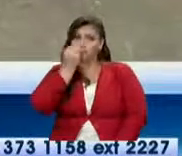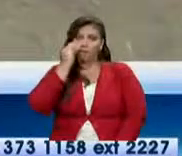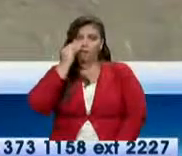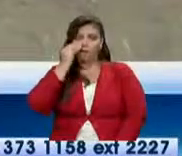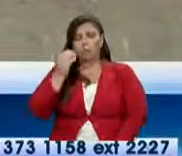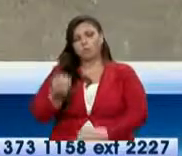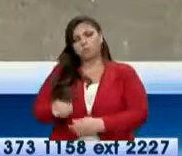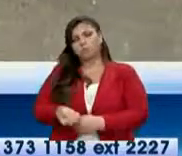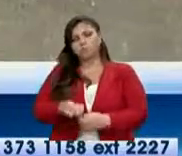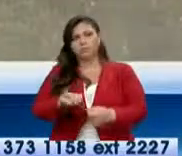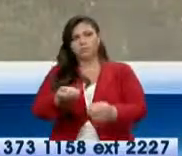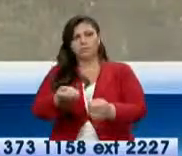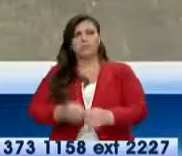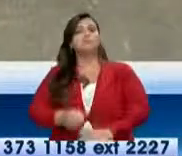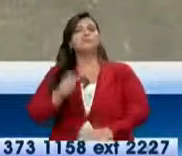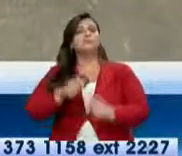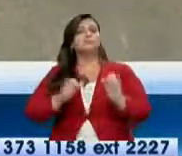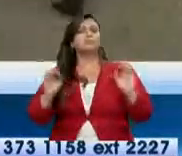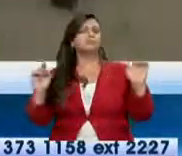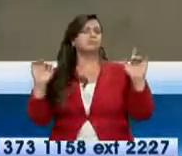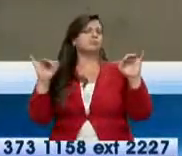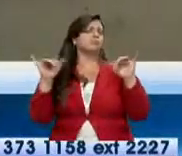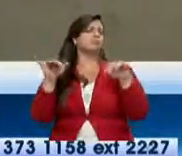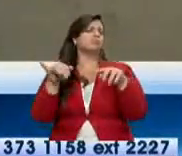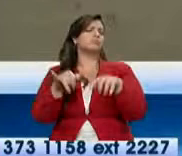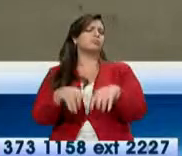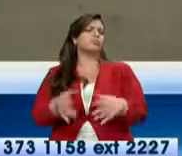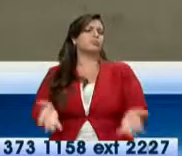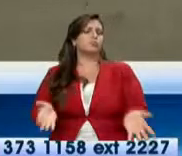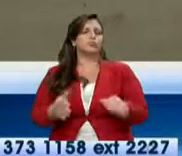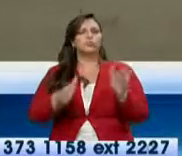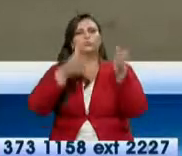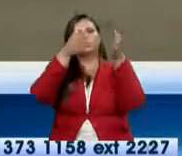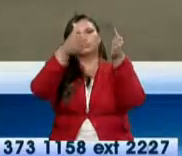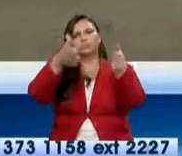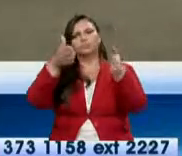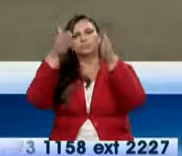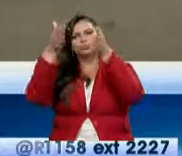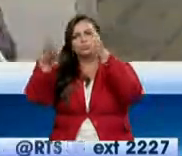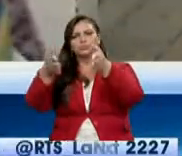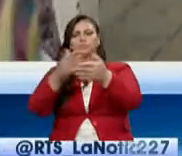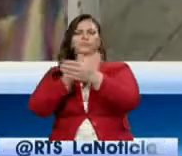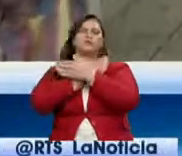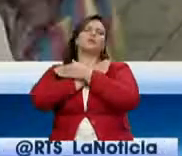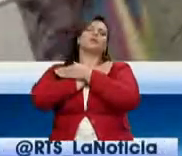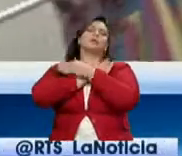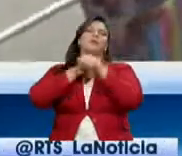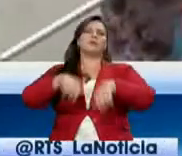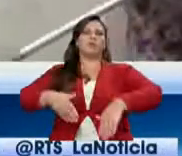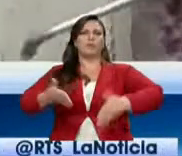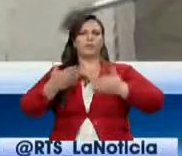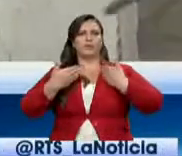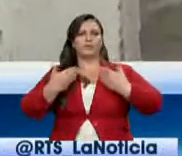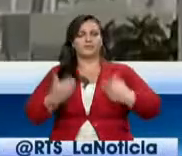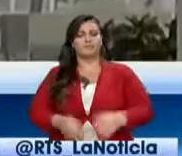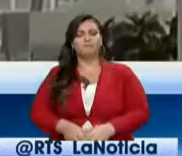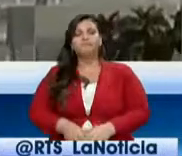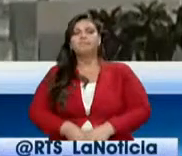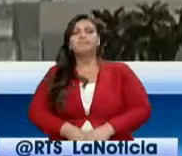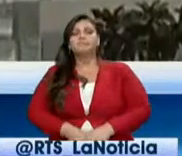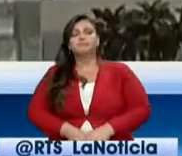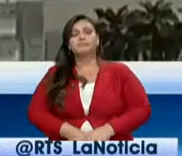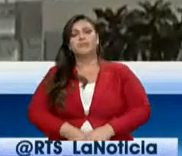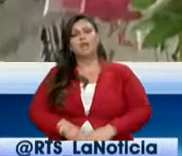personas acudieron al Cementerio General de Guayaquil para visitar a sus seres queridos. Muchos familiares prefirieron adelantarse al Día de